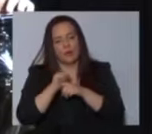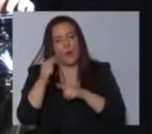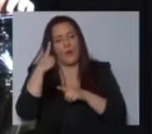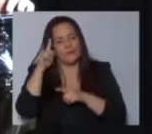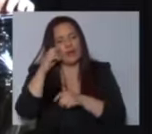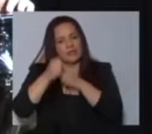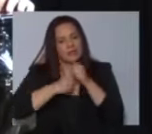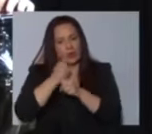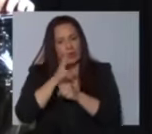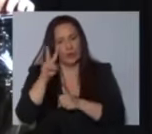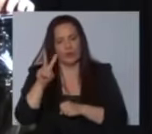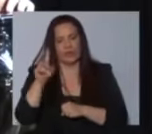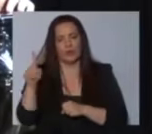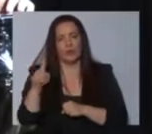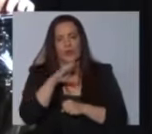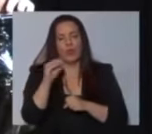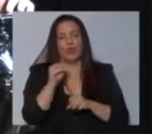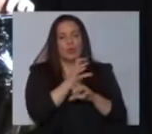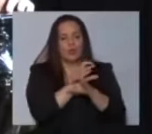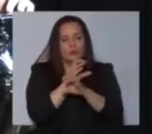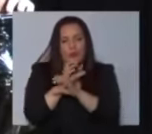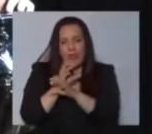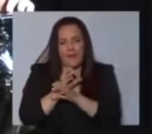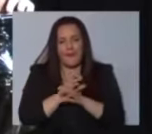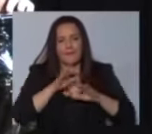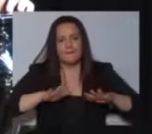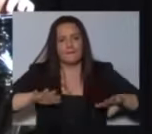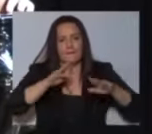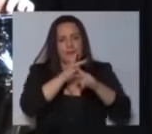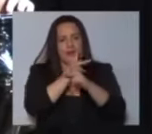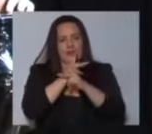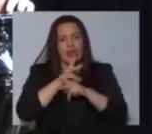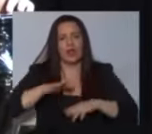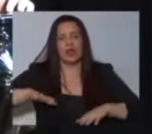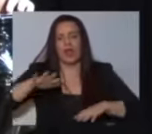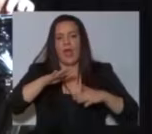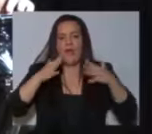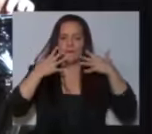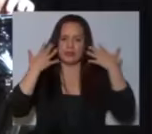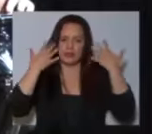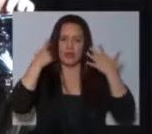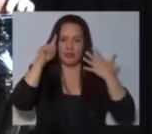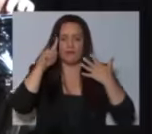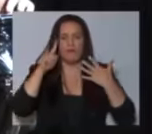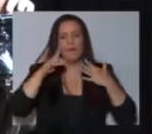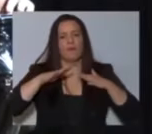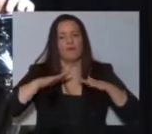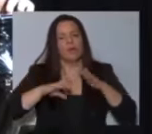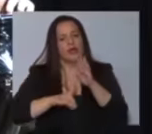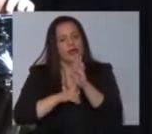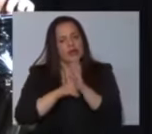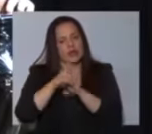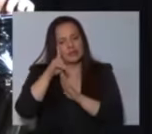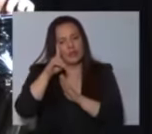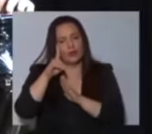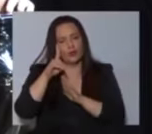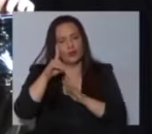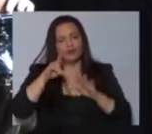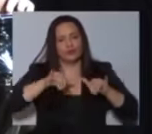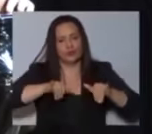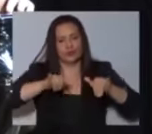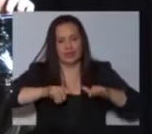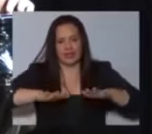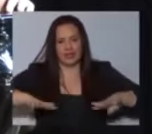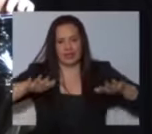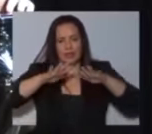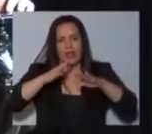conciliar producción y preservación ambiental en el marco del desarrollo sostenible, para hacer